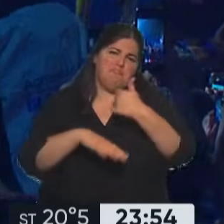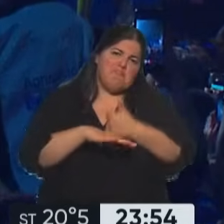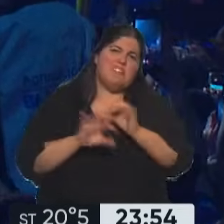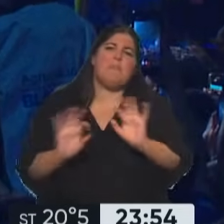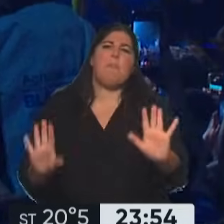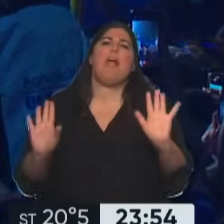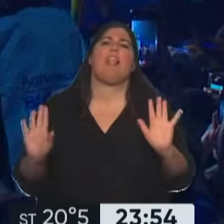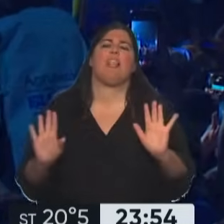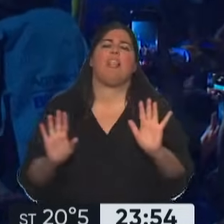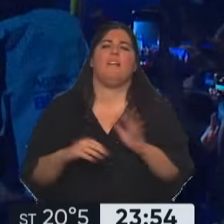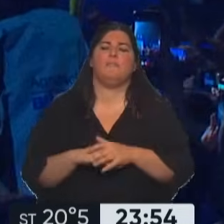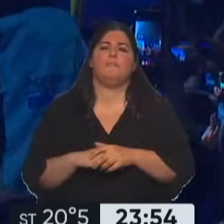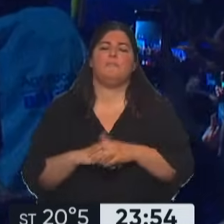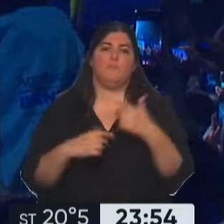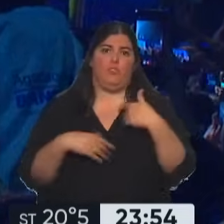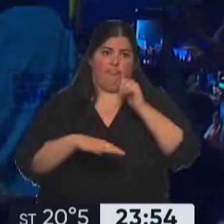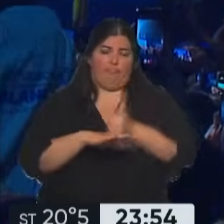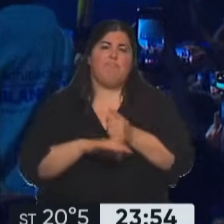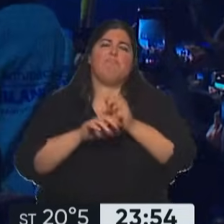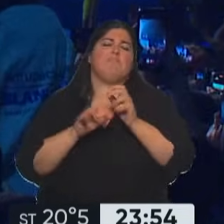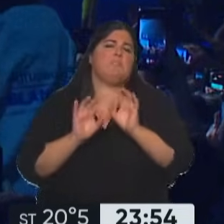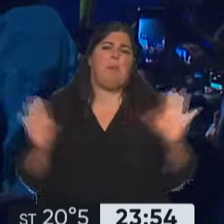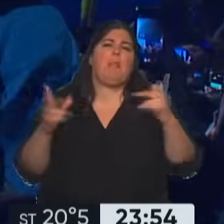Vengo simplemente a decirles